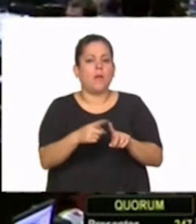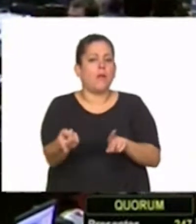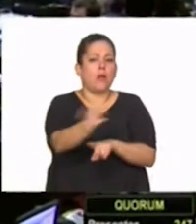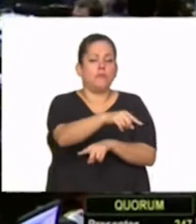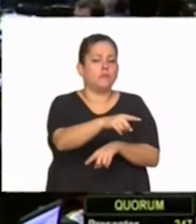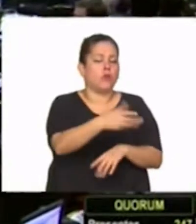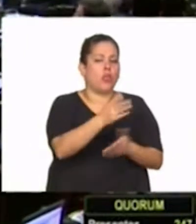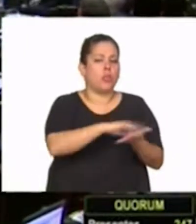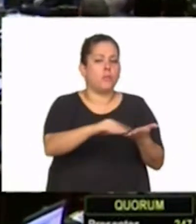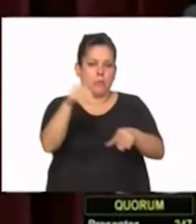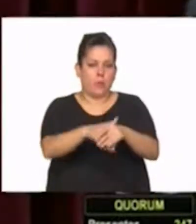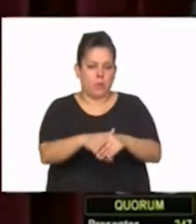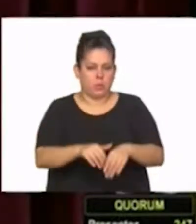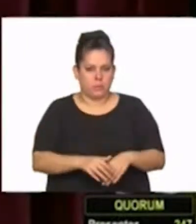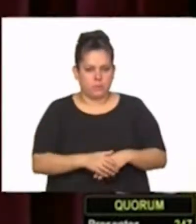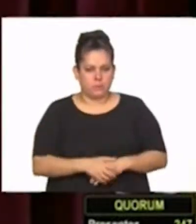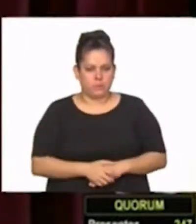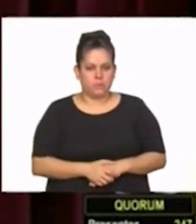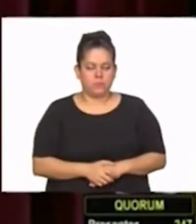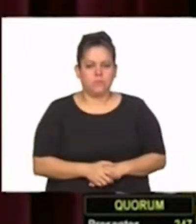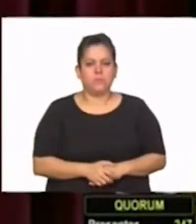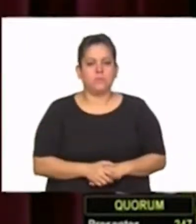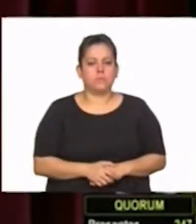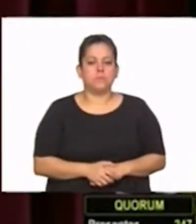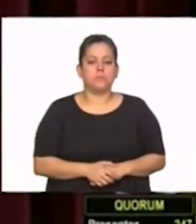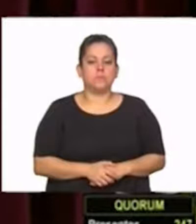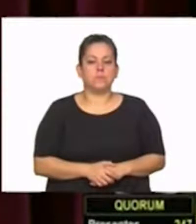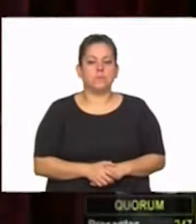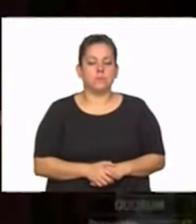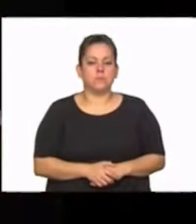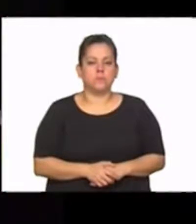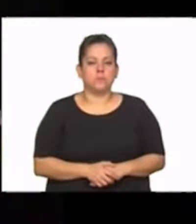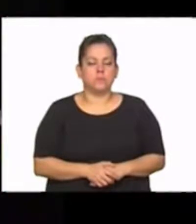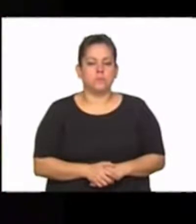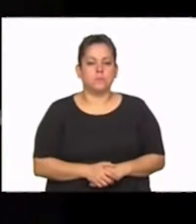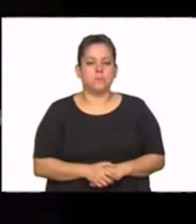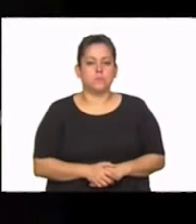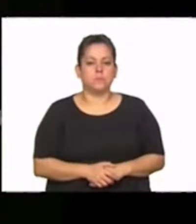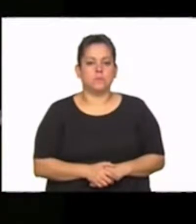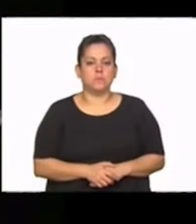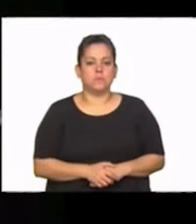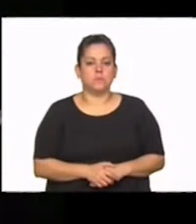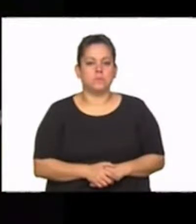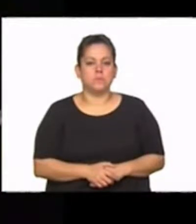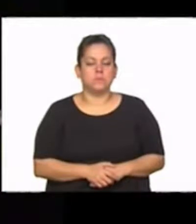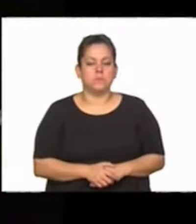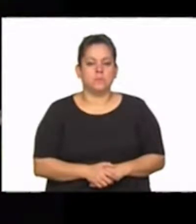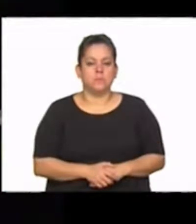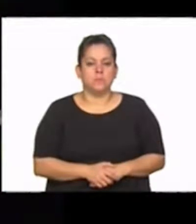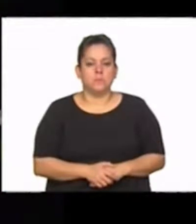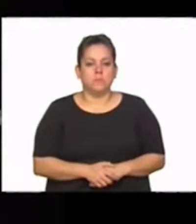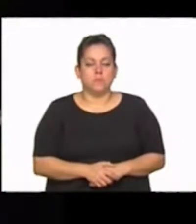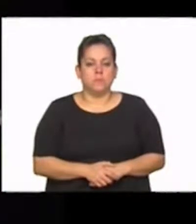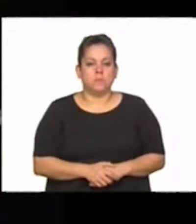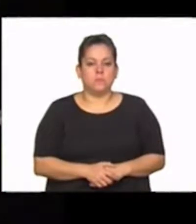de violencia televisadas permanentemente, ¿no?, en las afueras del Congreso, que esto es un poco más lo que puso en